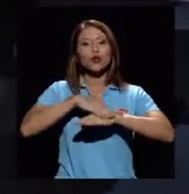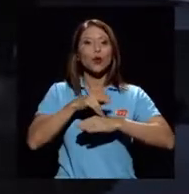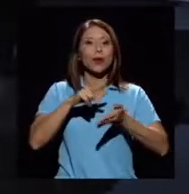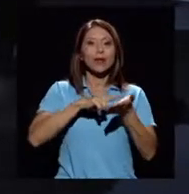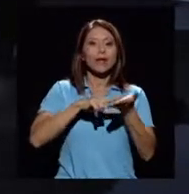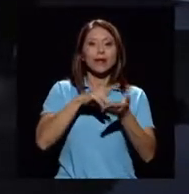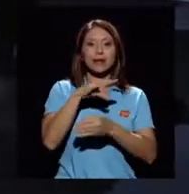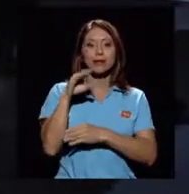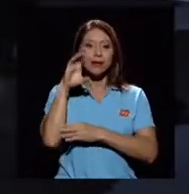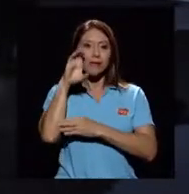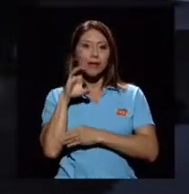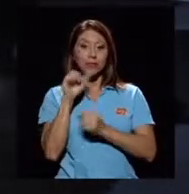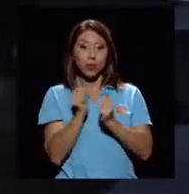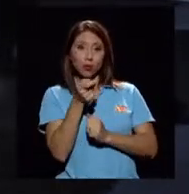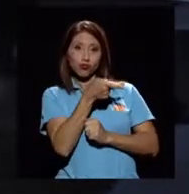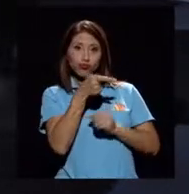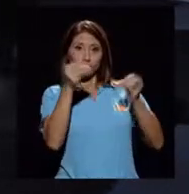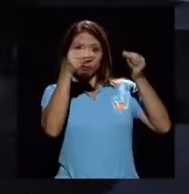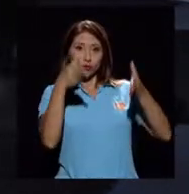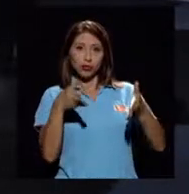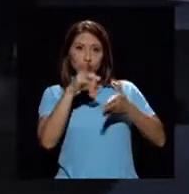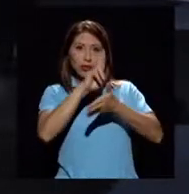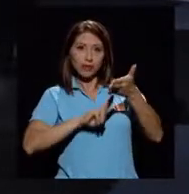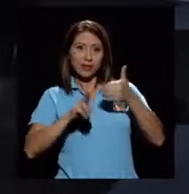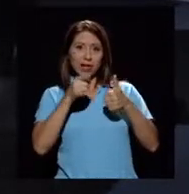universitarios, doña Milagro y don Juan.